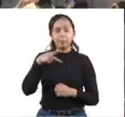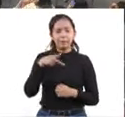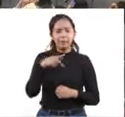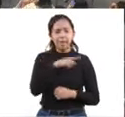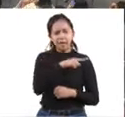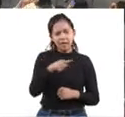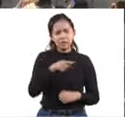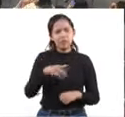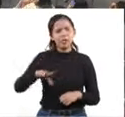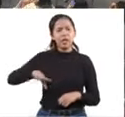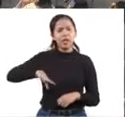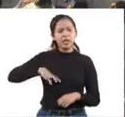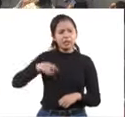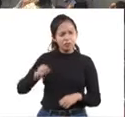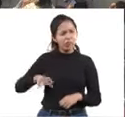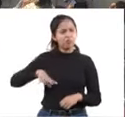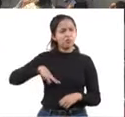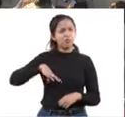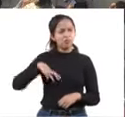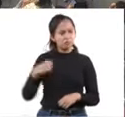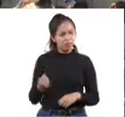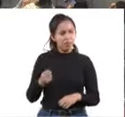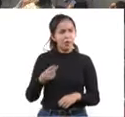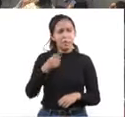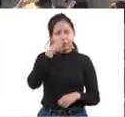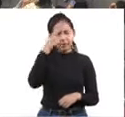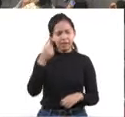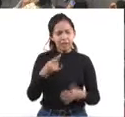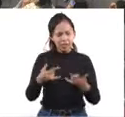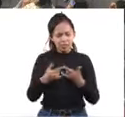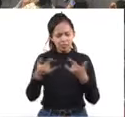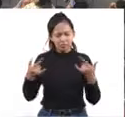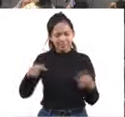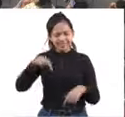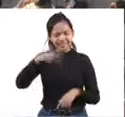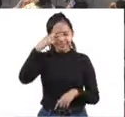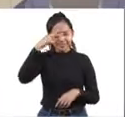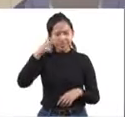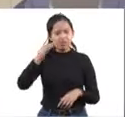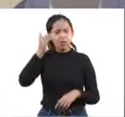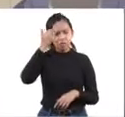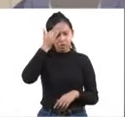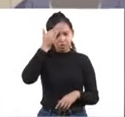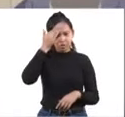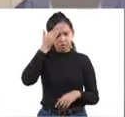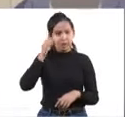luchado porque se conozca el origen, se conozca la historia. Y gracias a ellos hoy